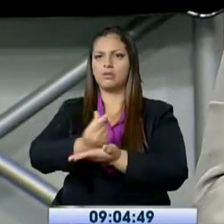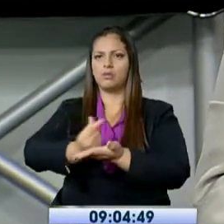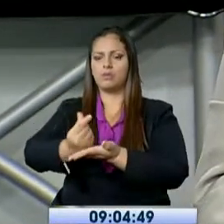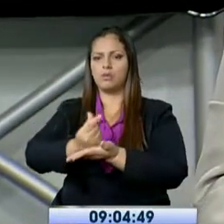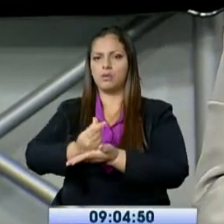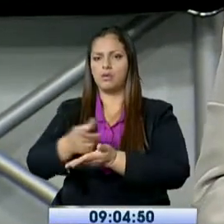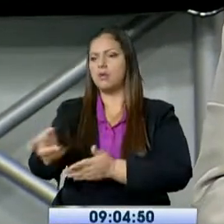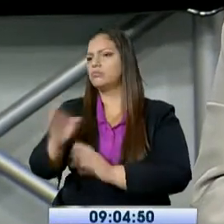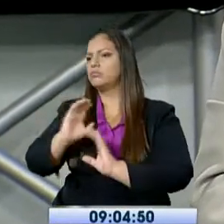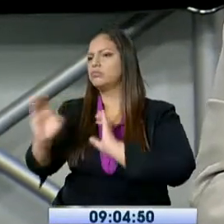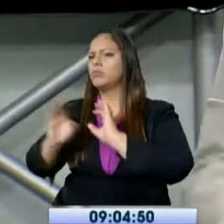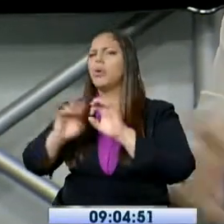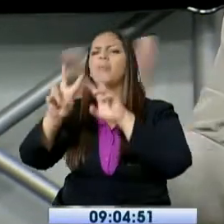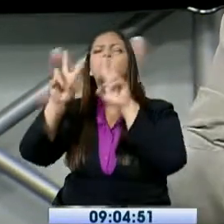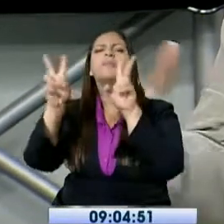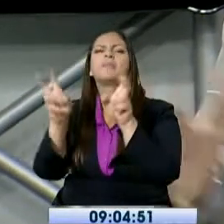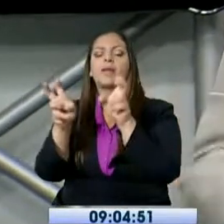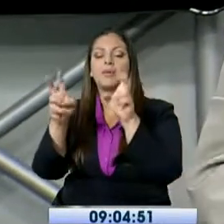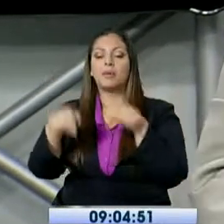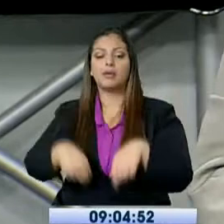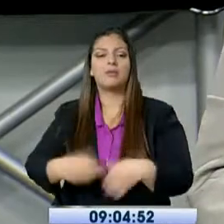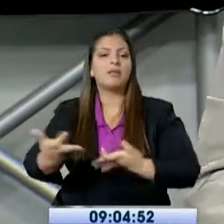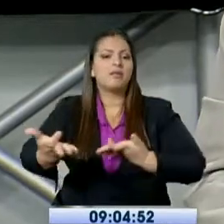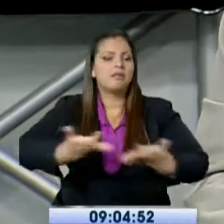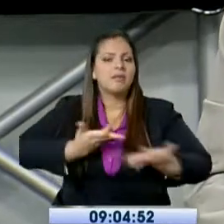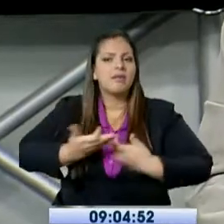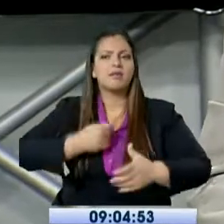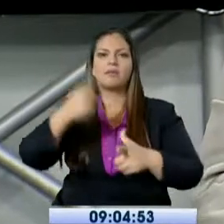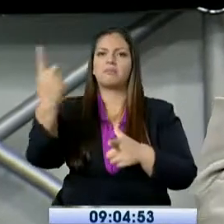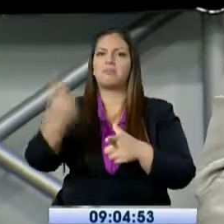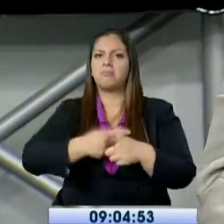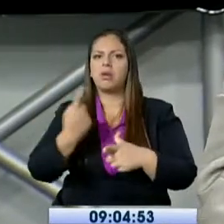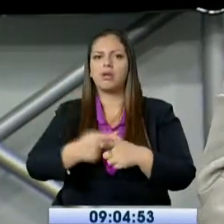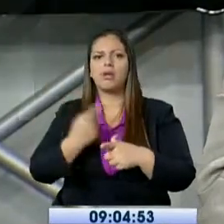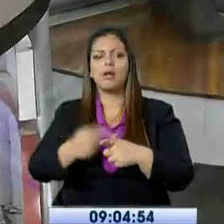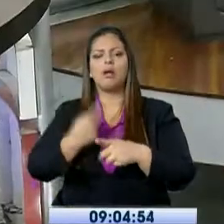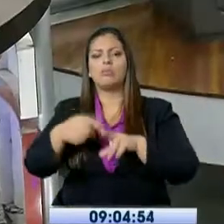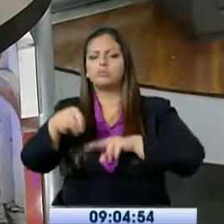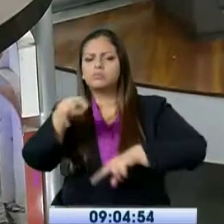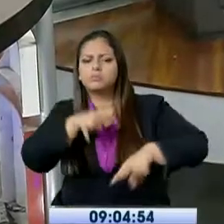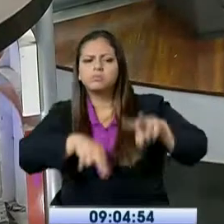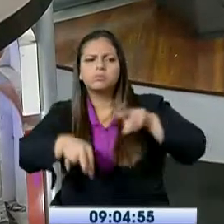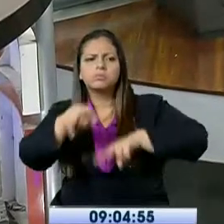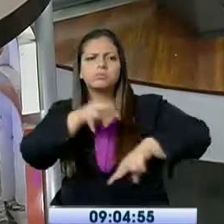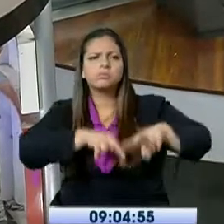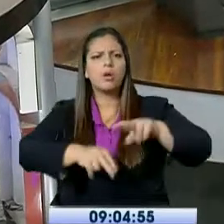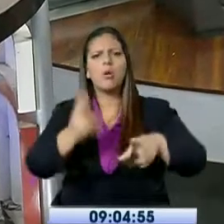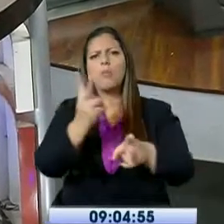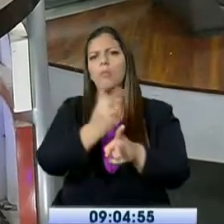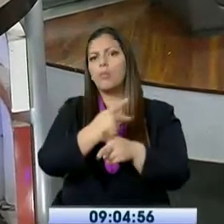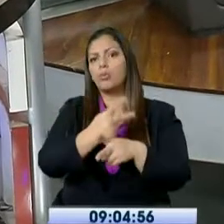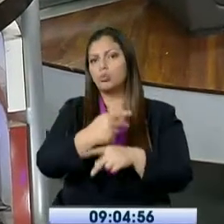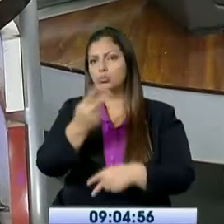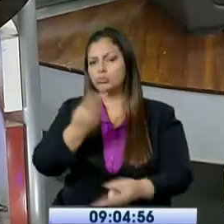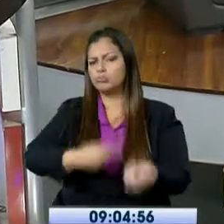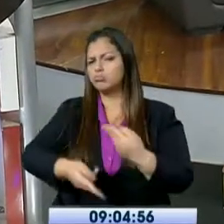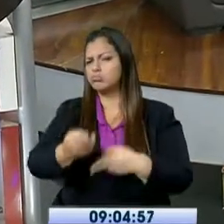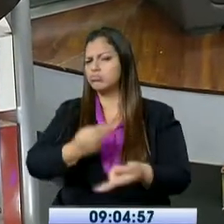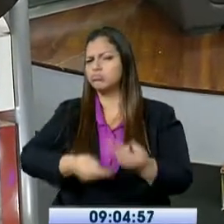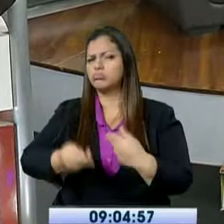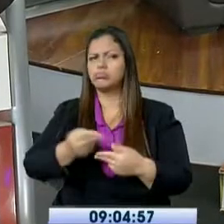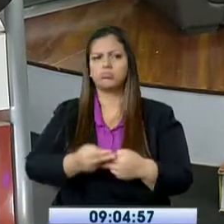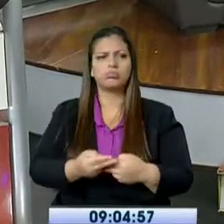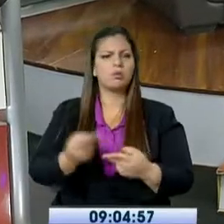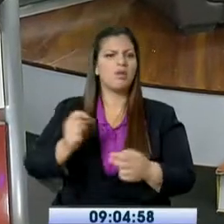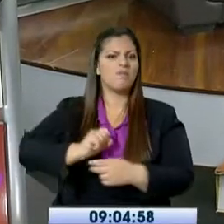vamos a conversar respecto a los controles que están realizando justamente por esta situación del control de precios que están llevando a cabo en